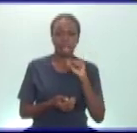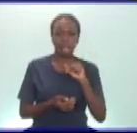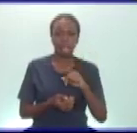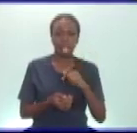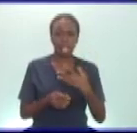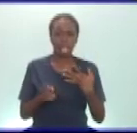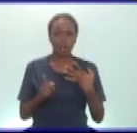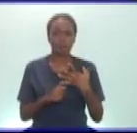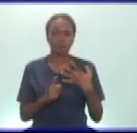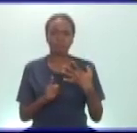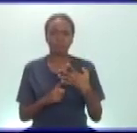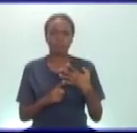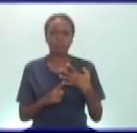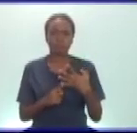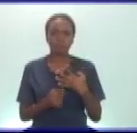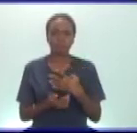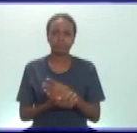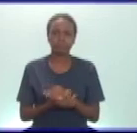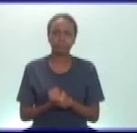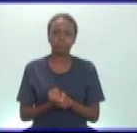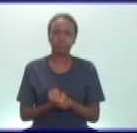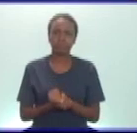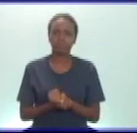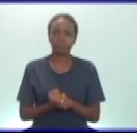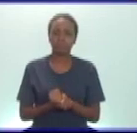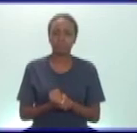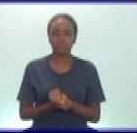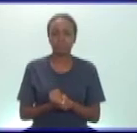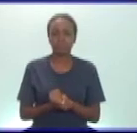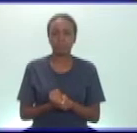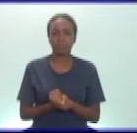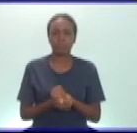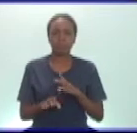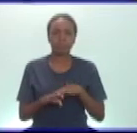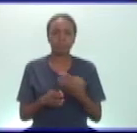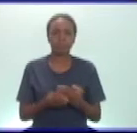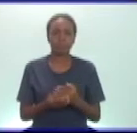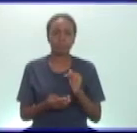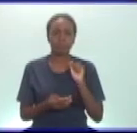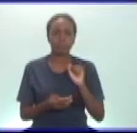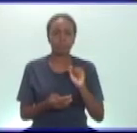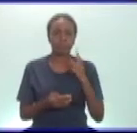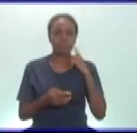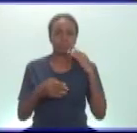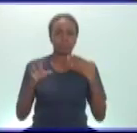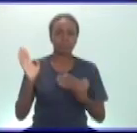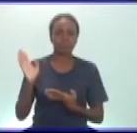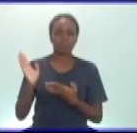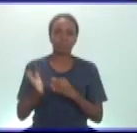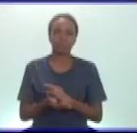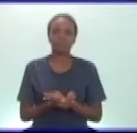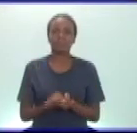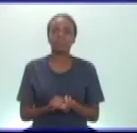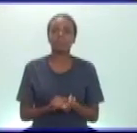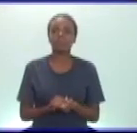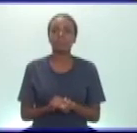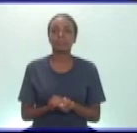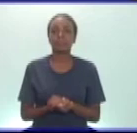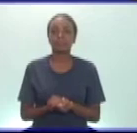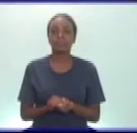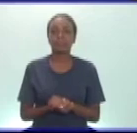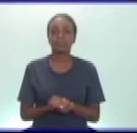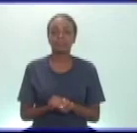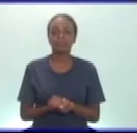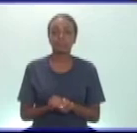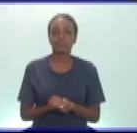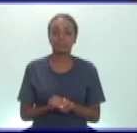predicado? Simboliza que es la forma verbal, por tanto estamos frente a un predicado verbal. ¿Y cuáles